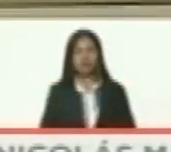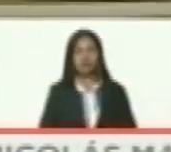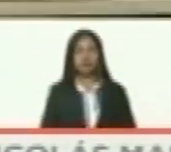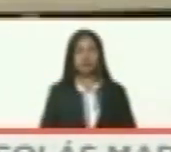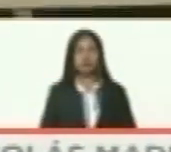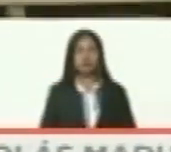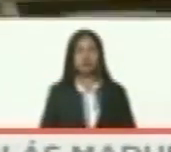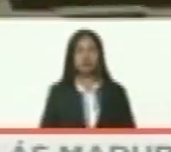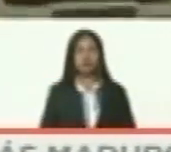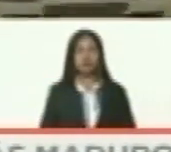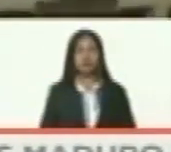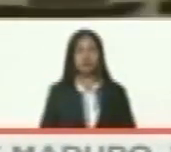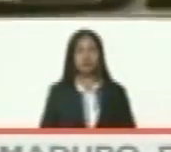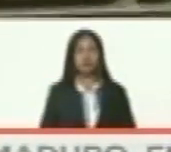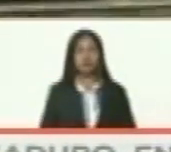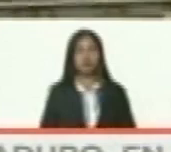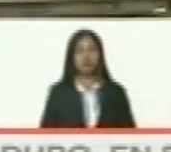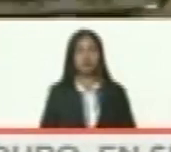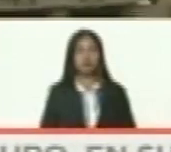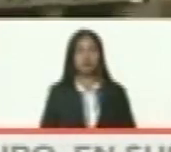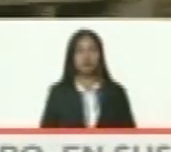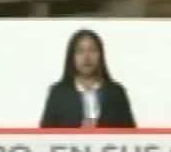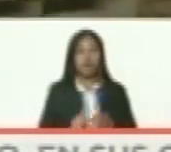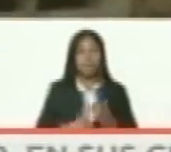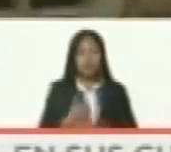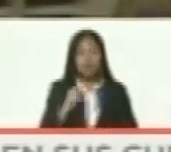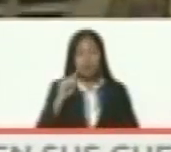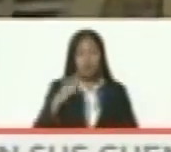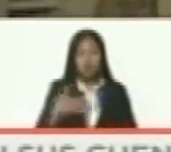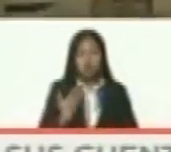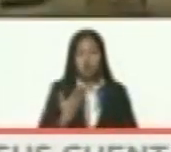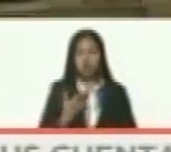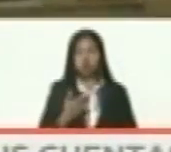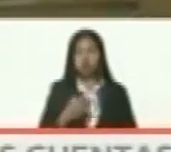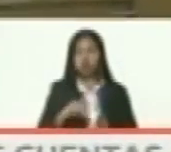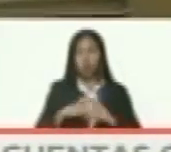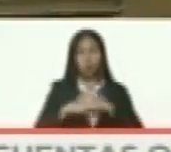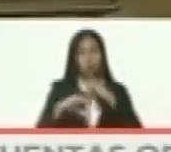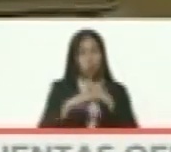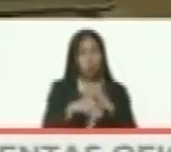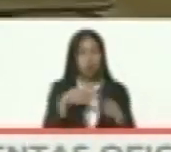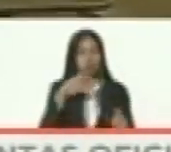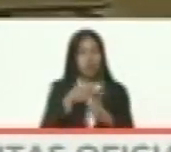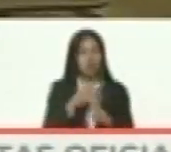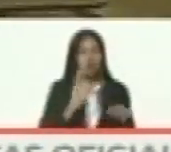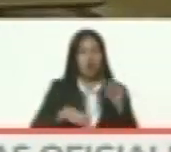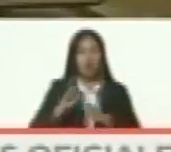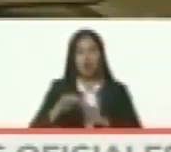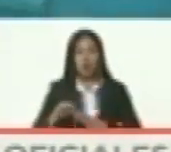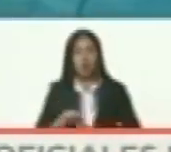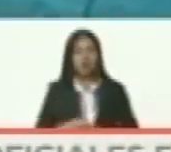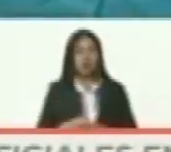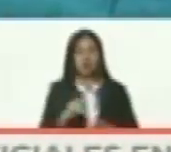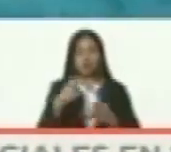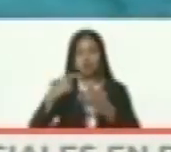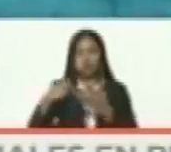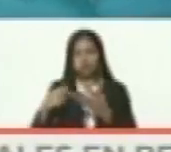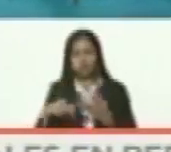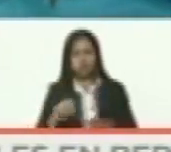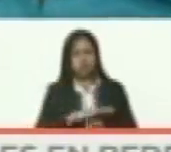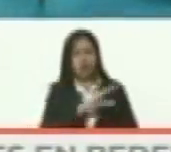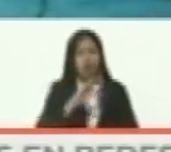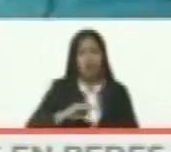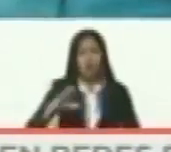Y además puede agarrar su camionetica para la costa, Los Caracas, Oritapo, Toda Sana,